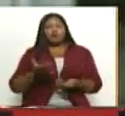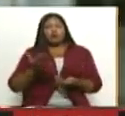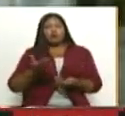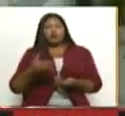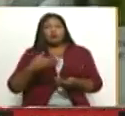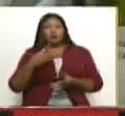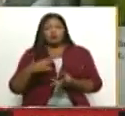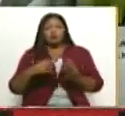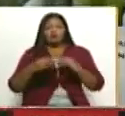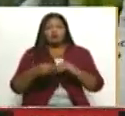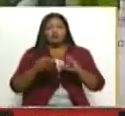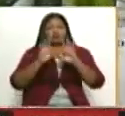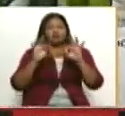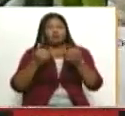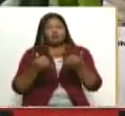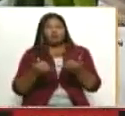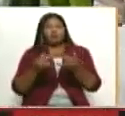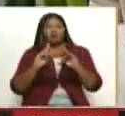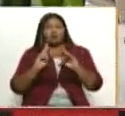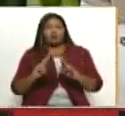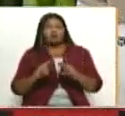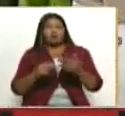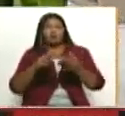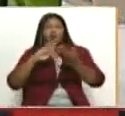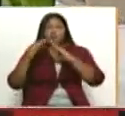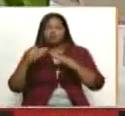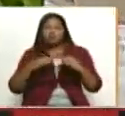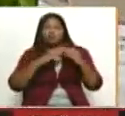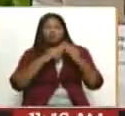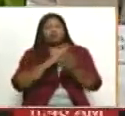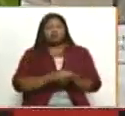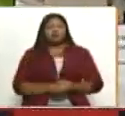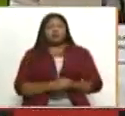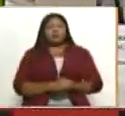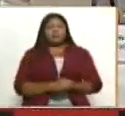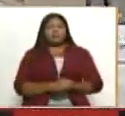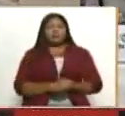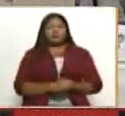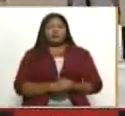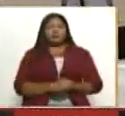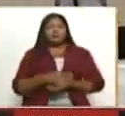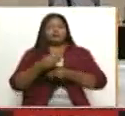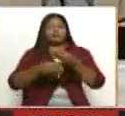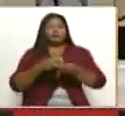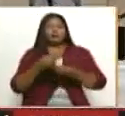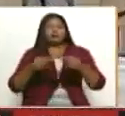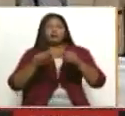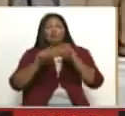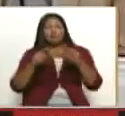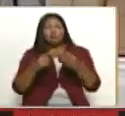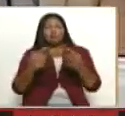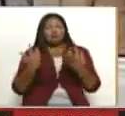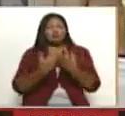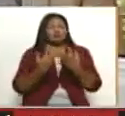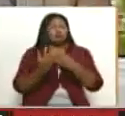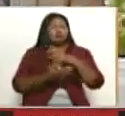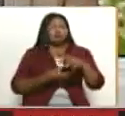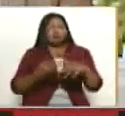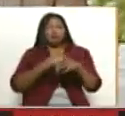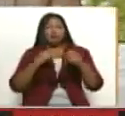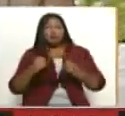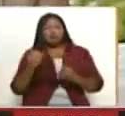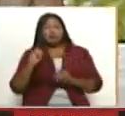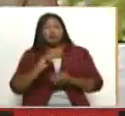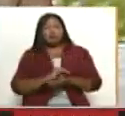puedan adoptar medidas de alivio humanitario para las comunidades que han sido impactadas por este conflicto armado. Creo